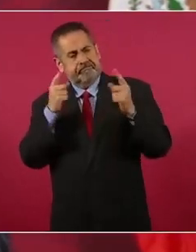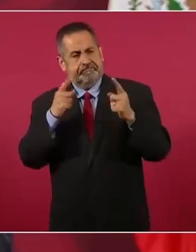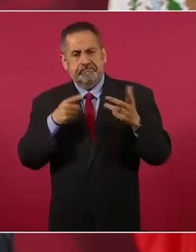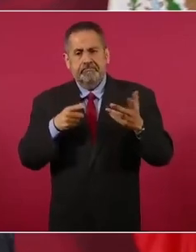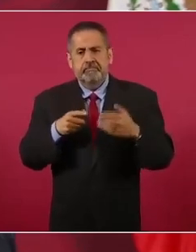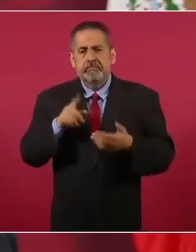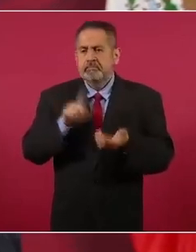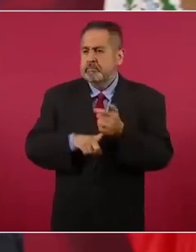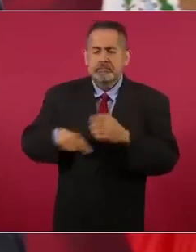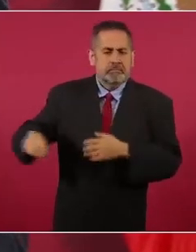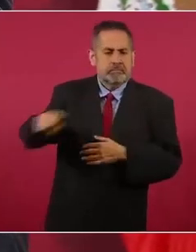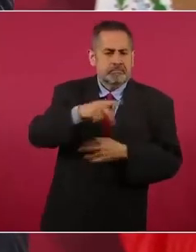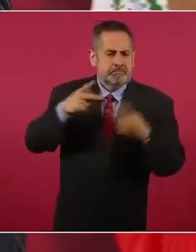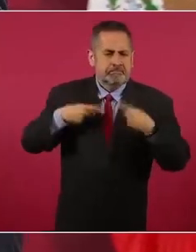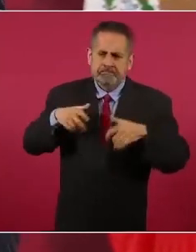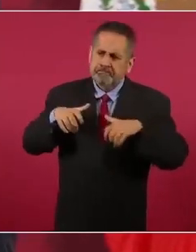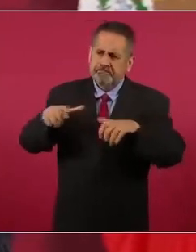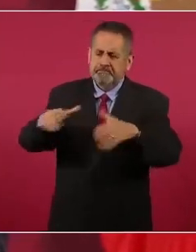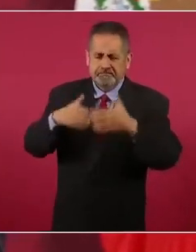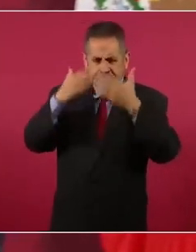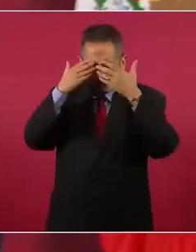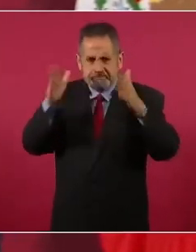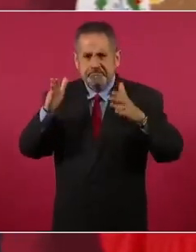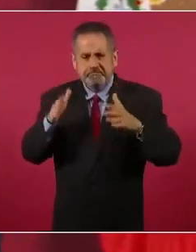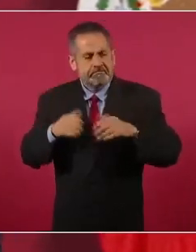Nuestro pueblo está